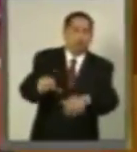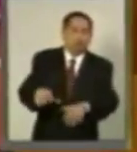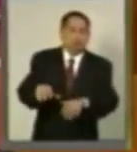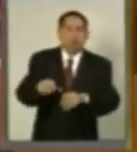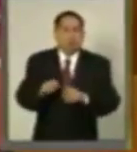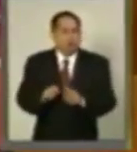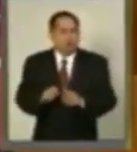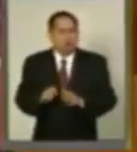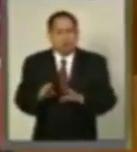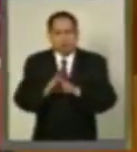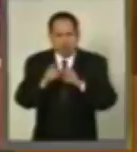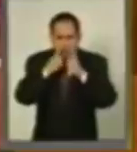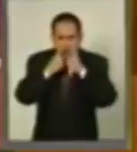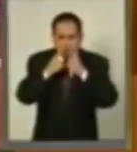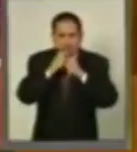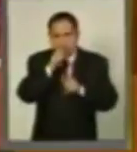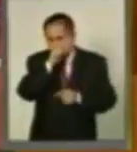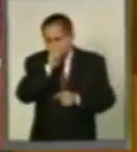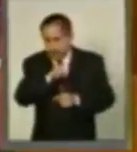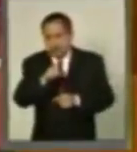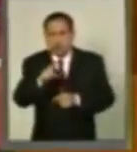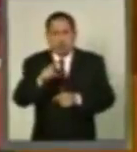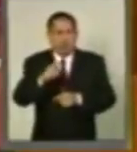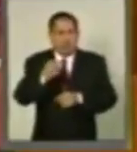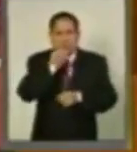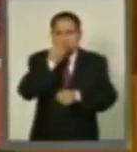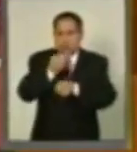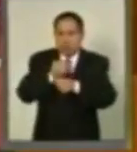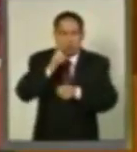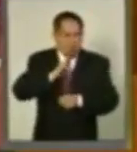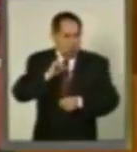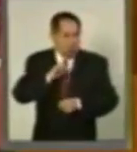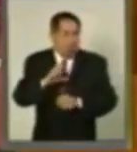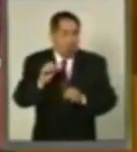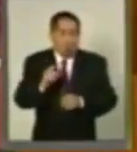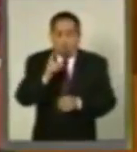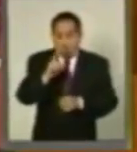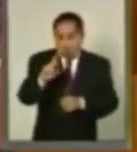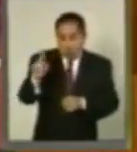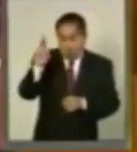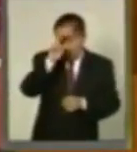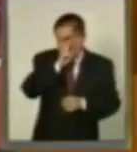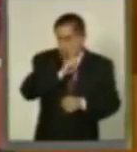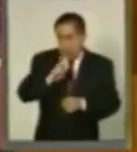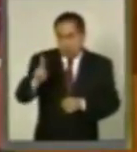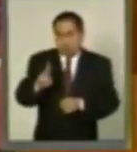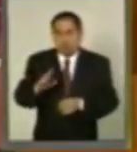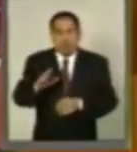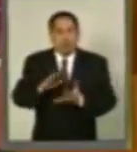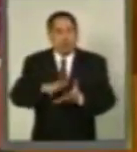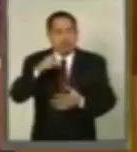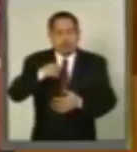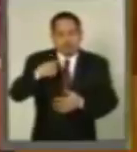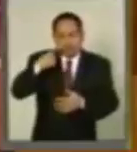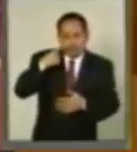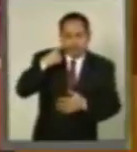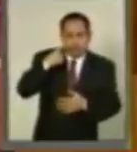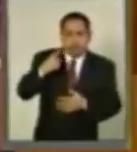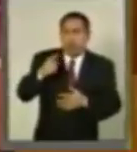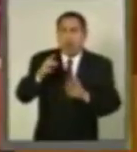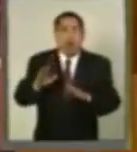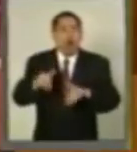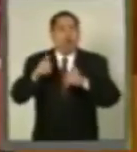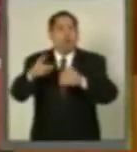sino también las estudiantes y, lo más grave aún, que la mayoría de las veces no es afuera,